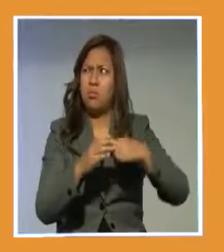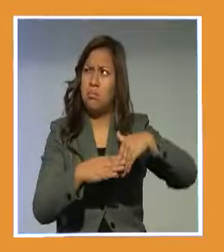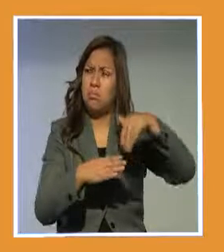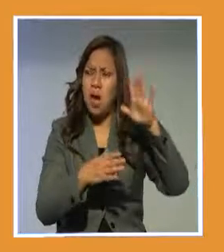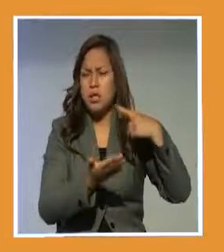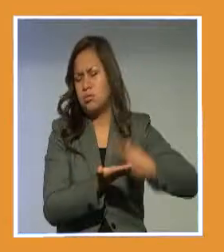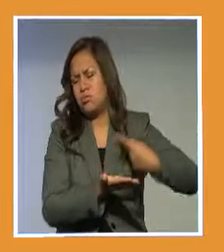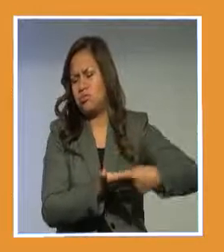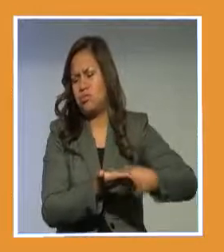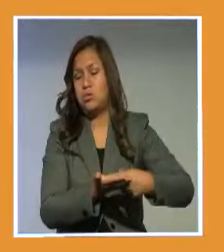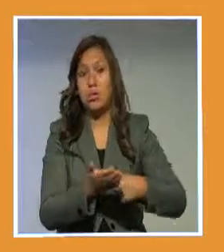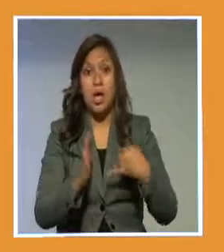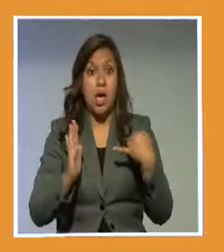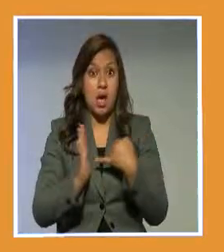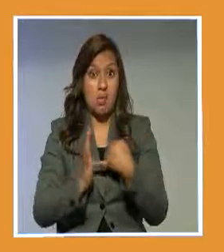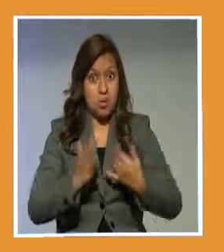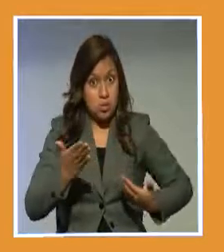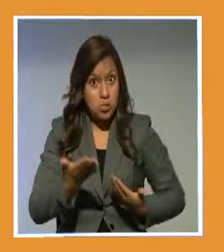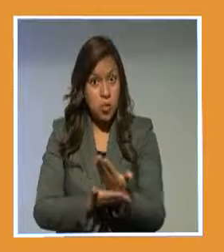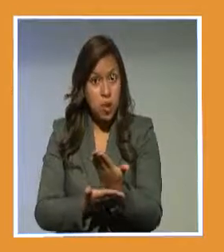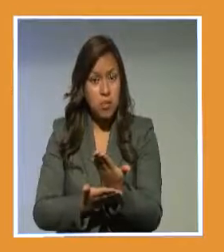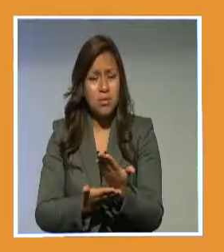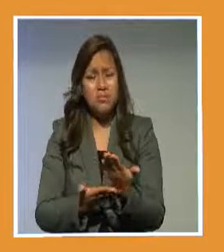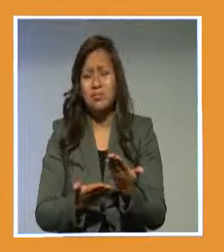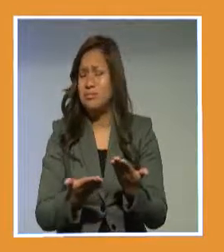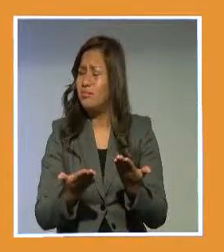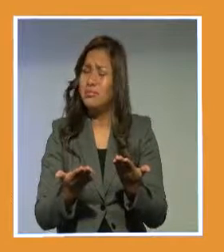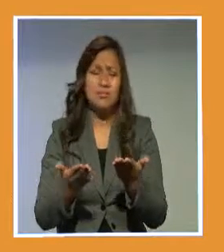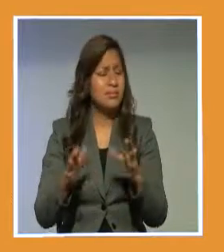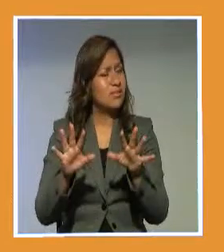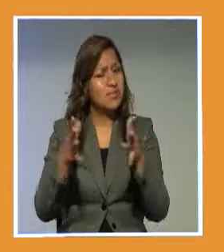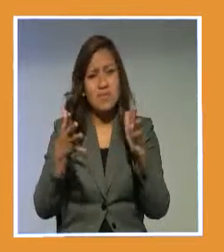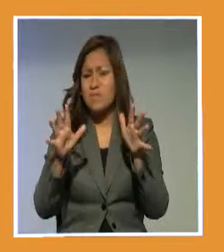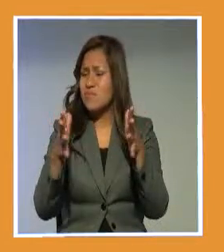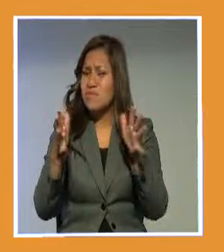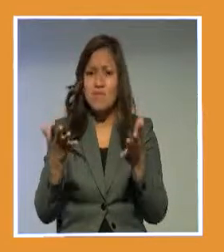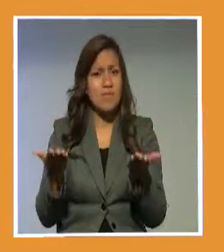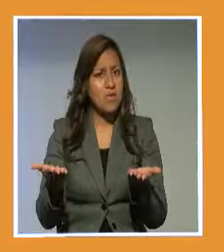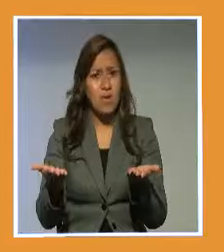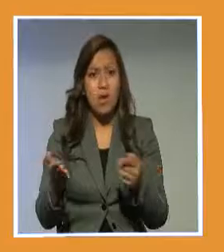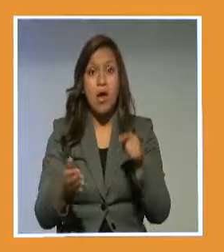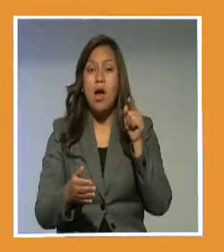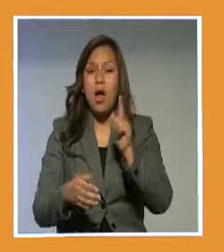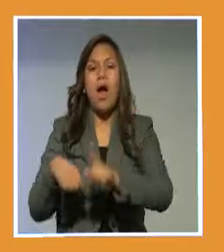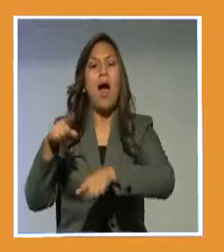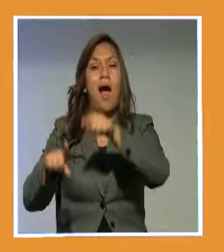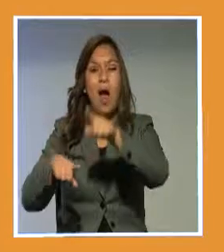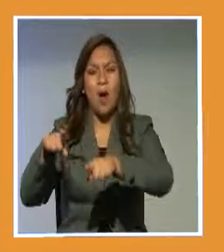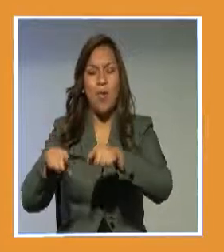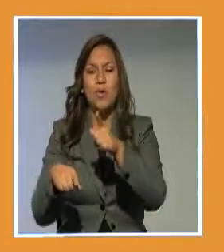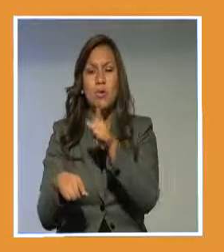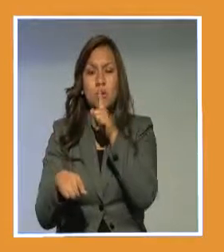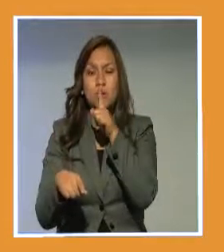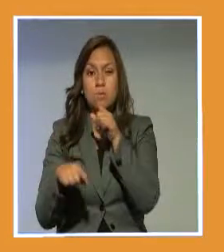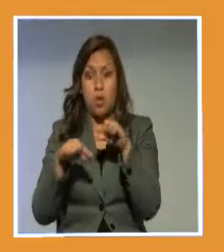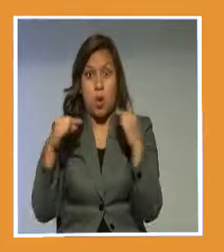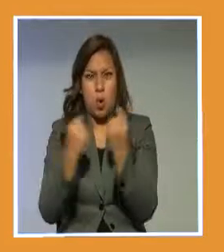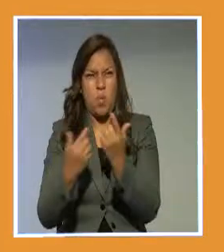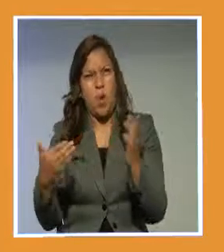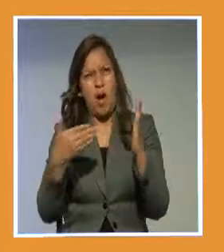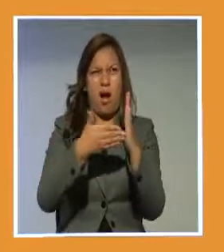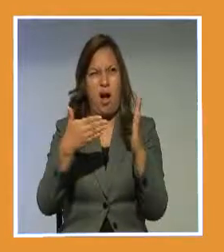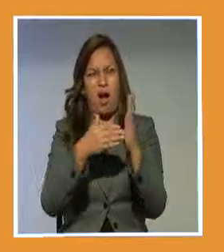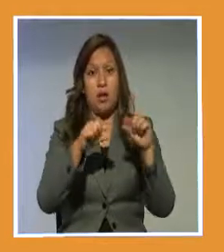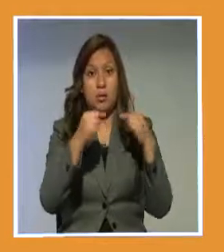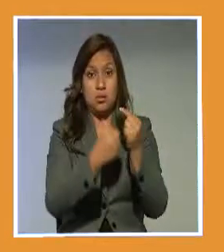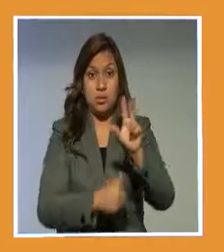nuevo impuesto, y eso hay que aclararlo de manera tajante frente a la ciudadanía, porque es la principal arma de manipulación de la oposición. No es